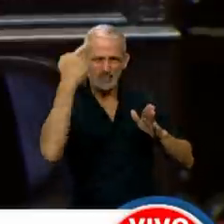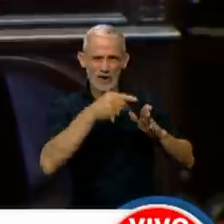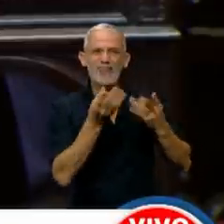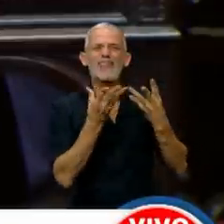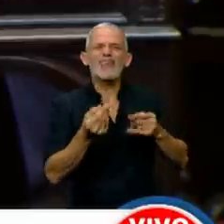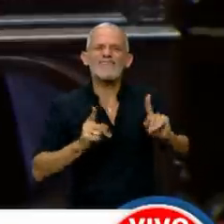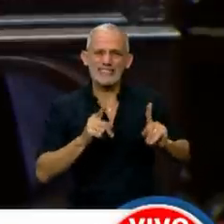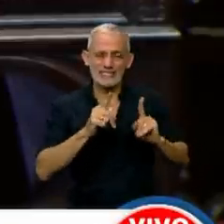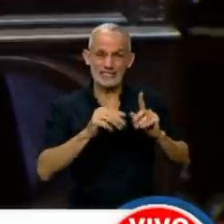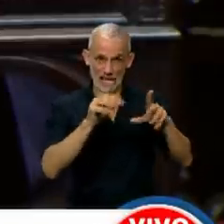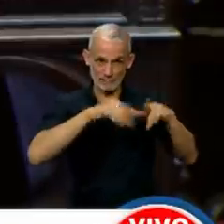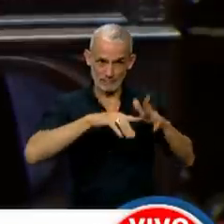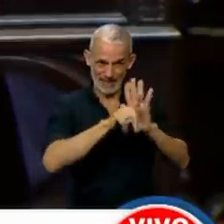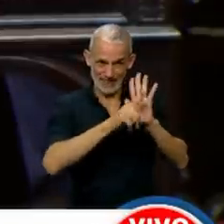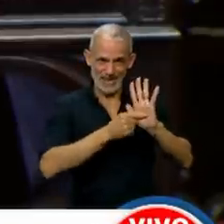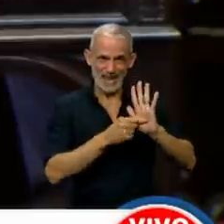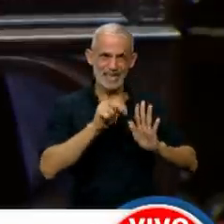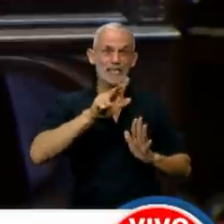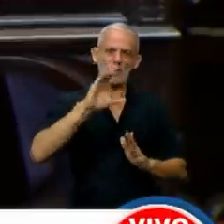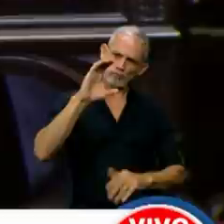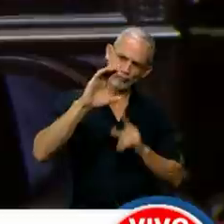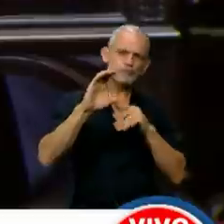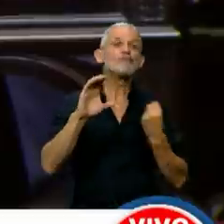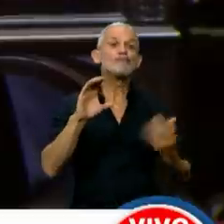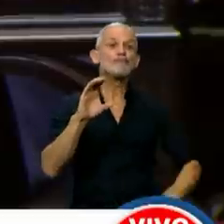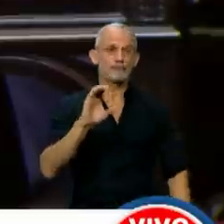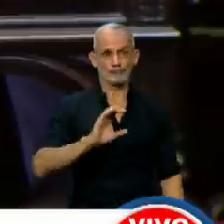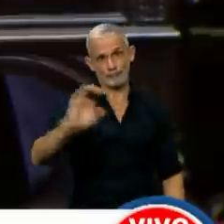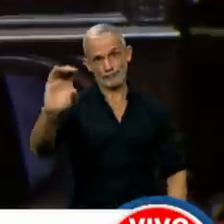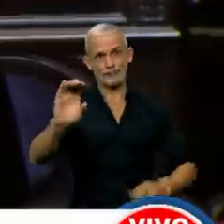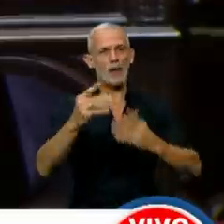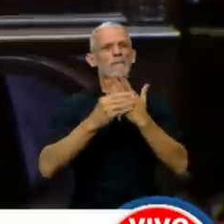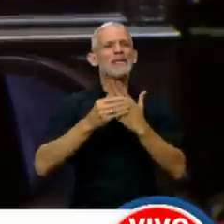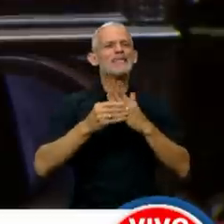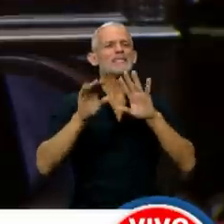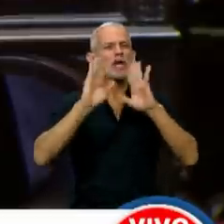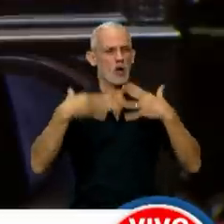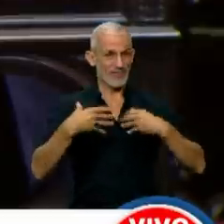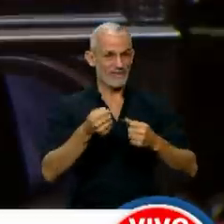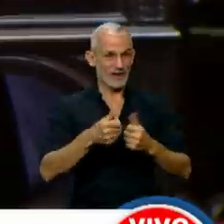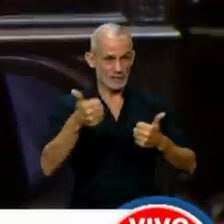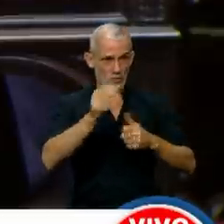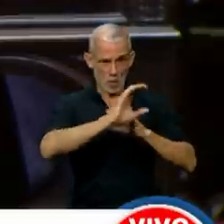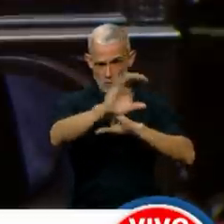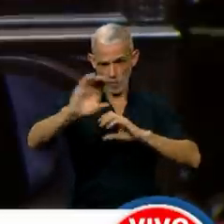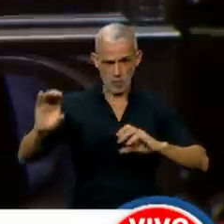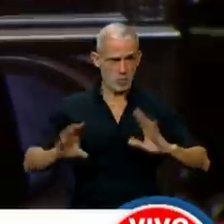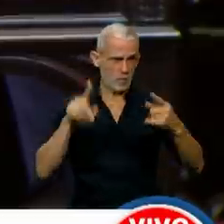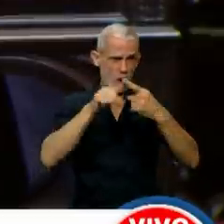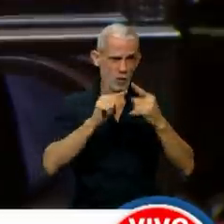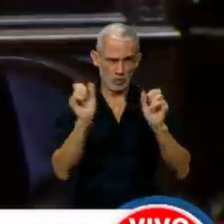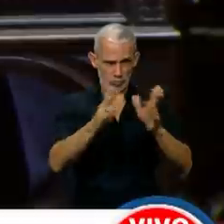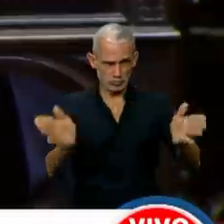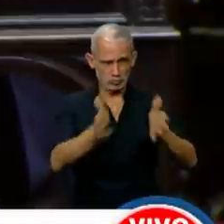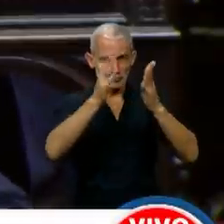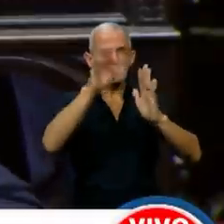de ley han sido girados el misterio de defensa están siendo ejecutados en función de los objetivos y de los